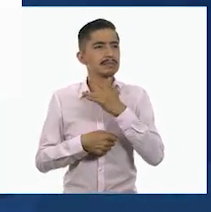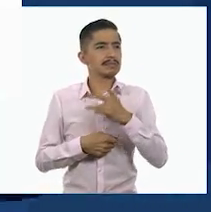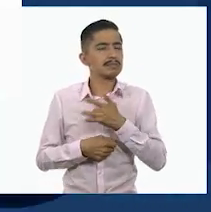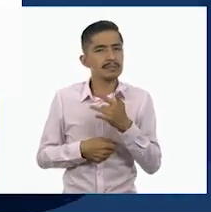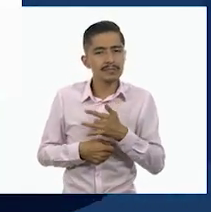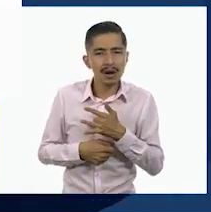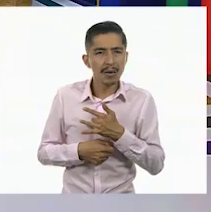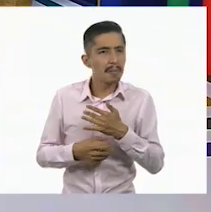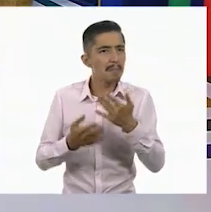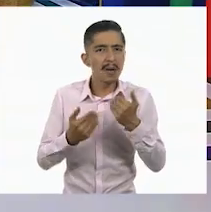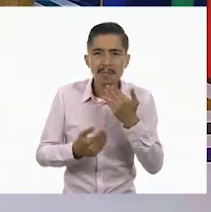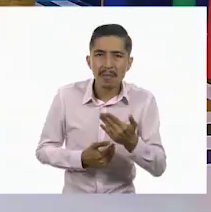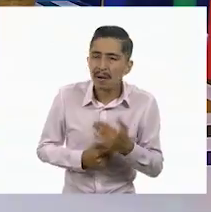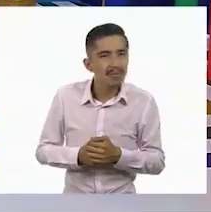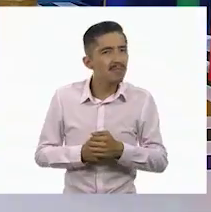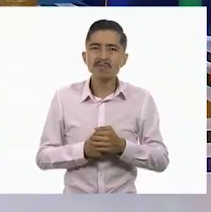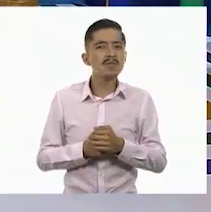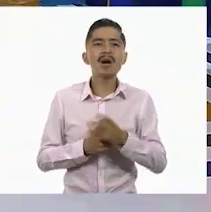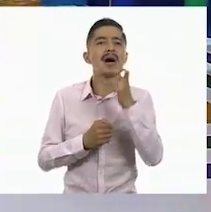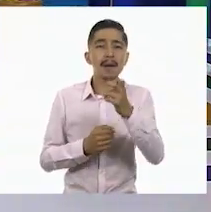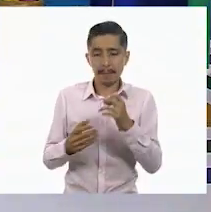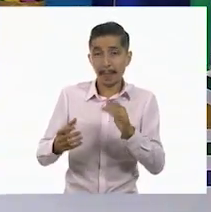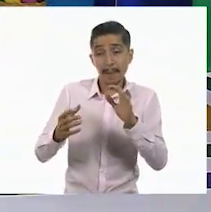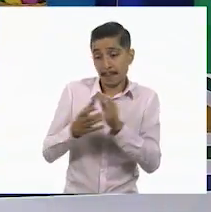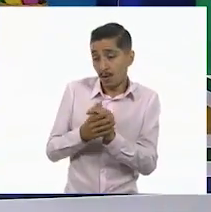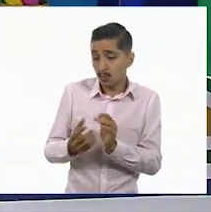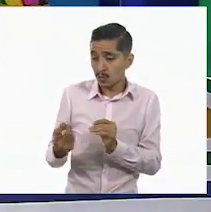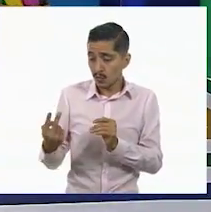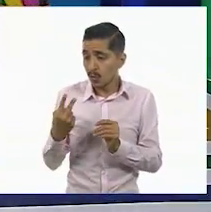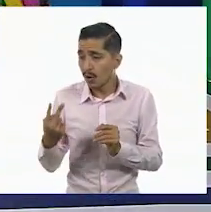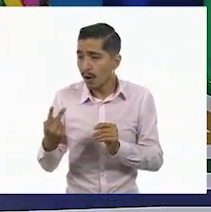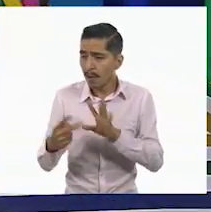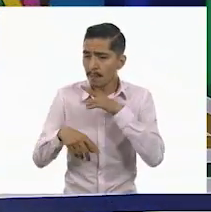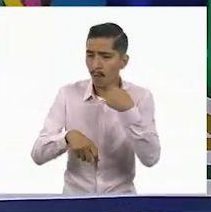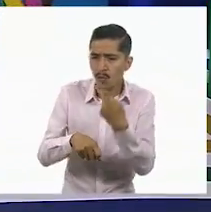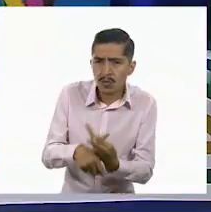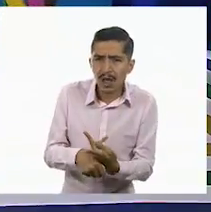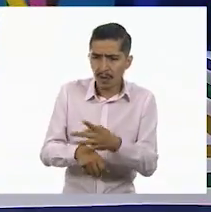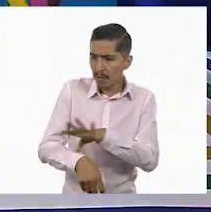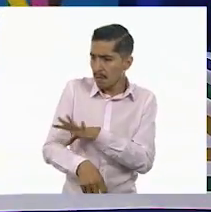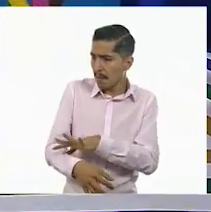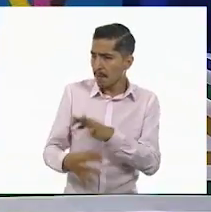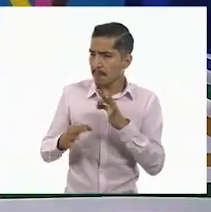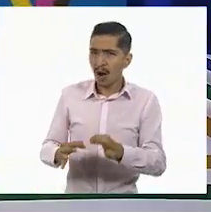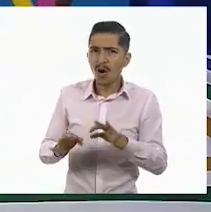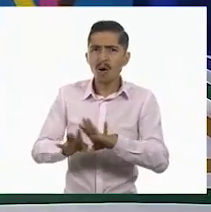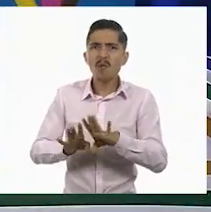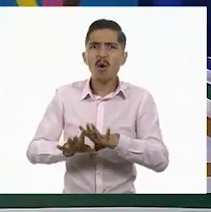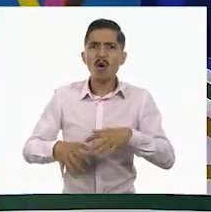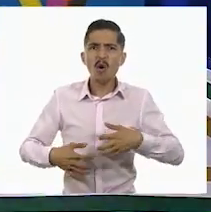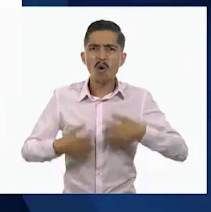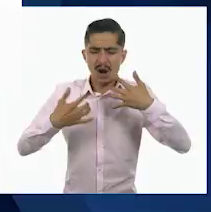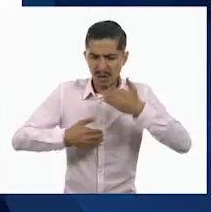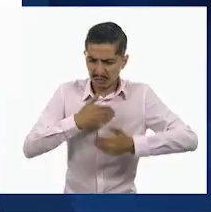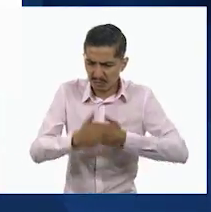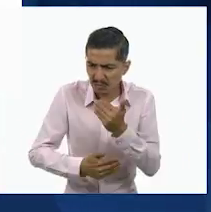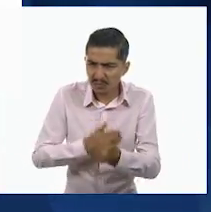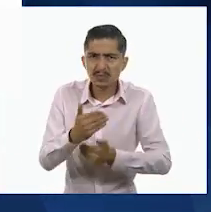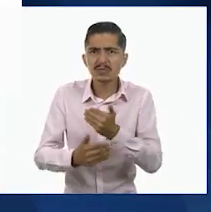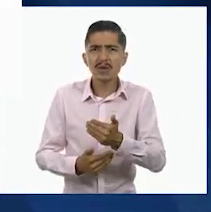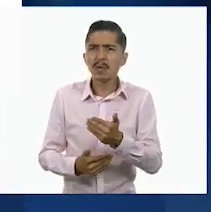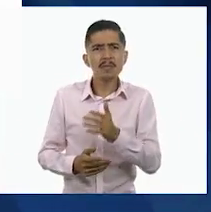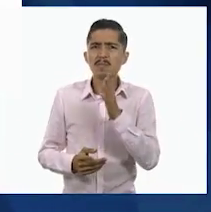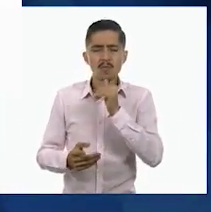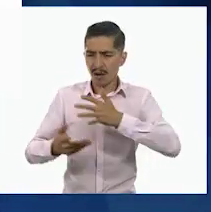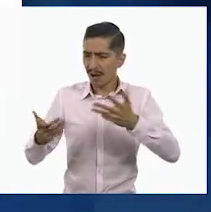del infortunio. Amparada en los brazos del marido, su voluntad, su energía, su coraje no pudieron manifestarse en su